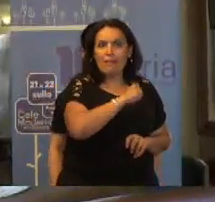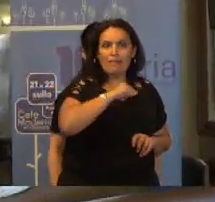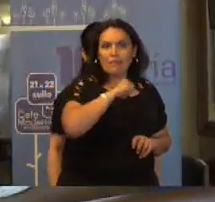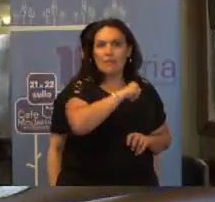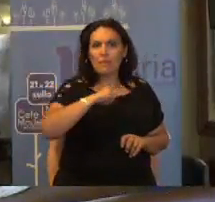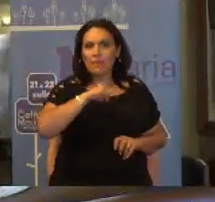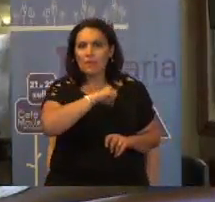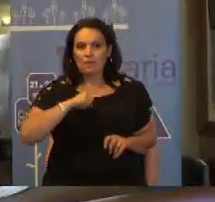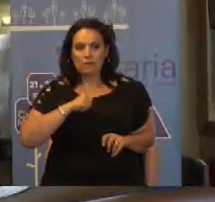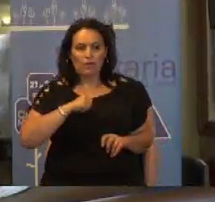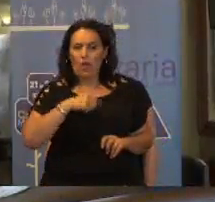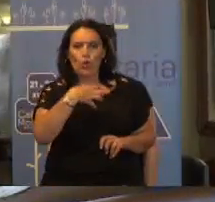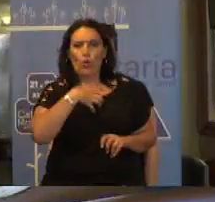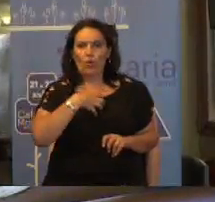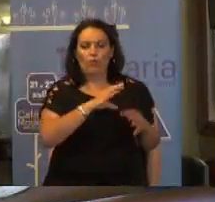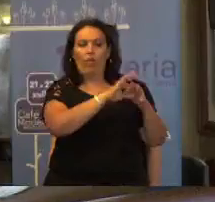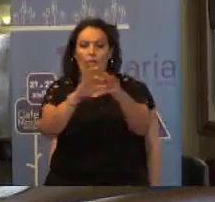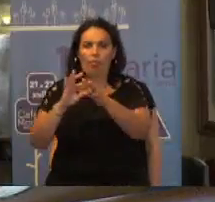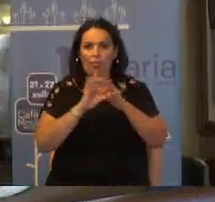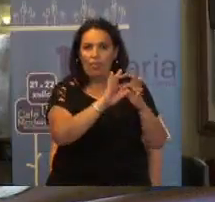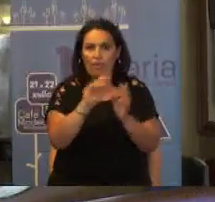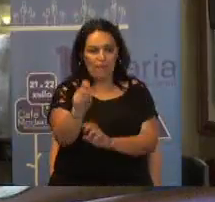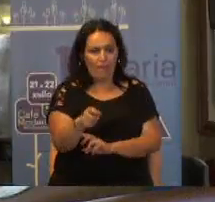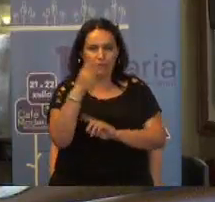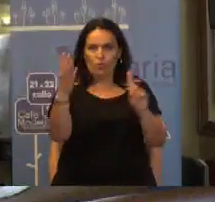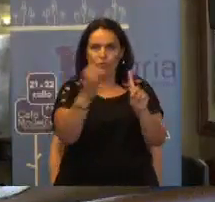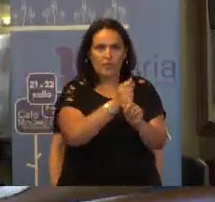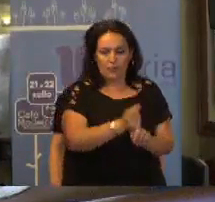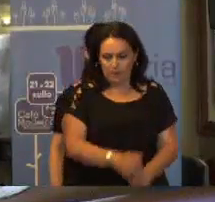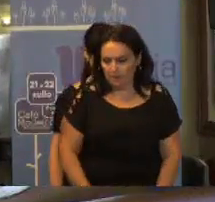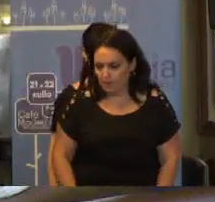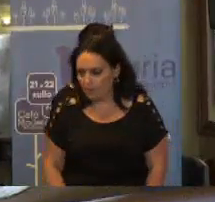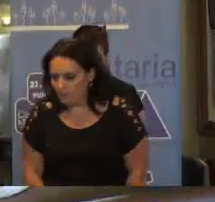conxuntamente a nivel galego, non? E esa é a realidade.